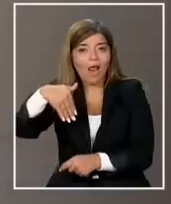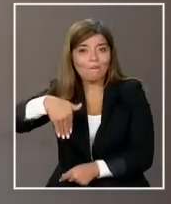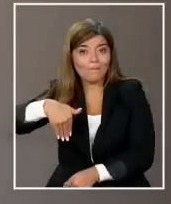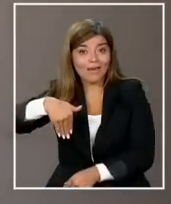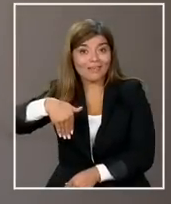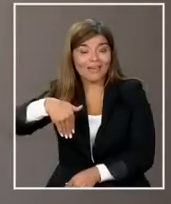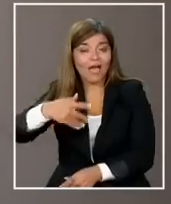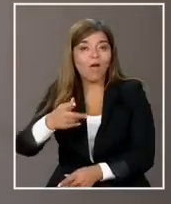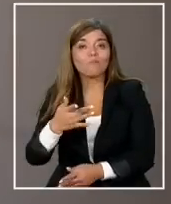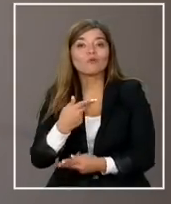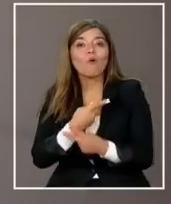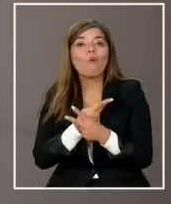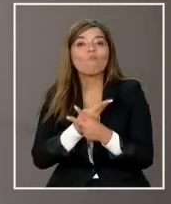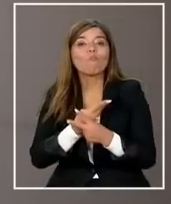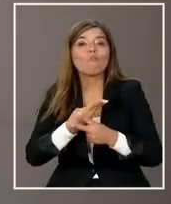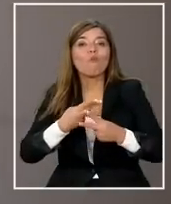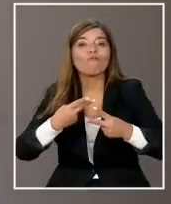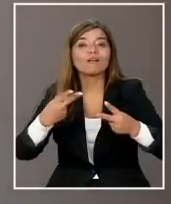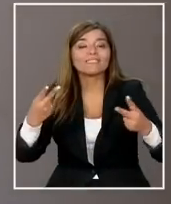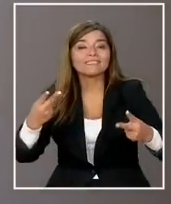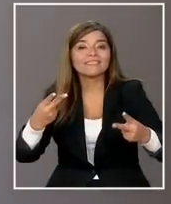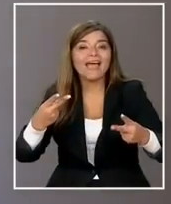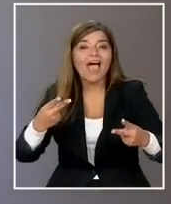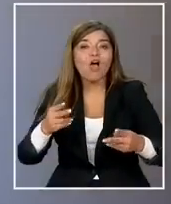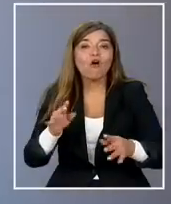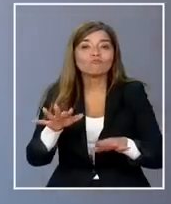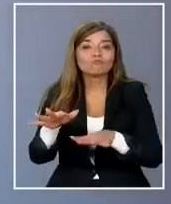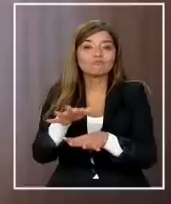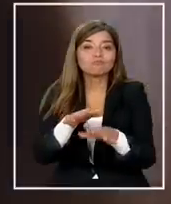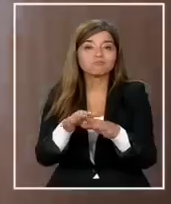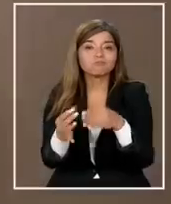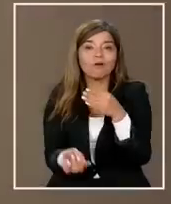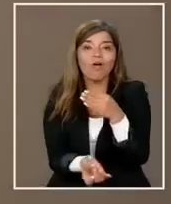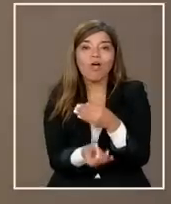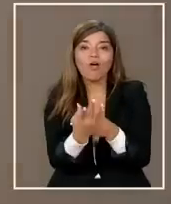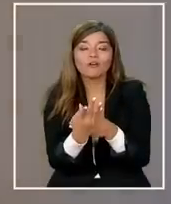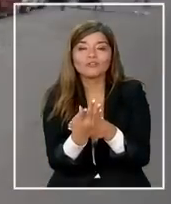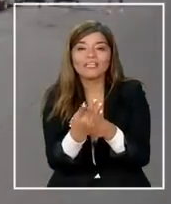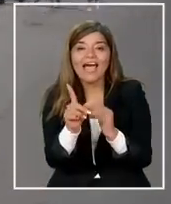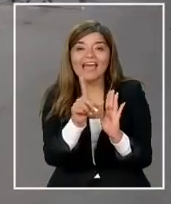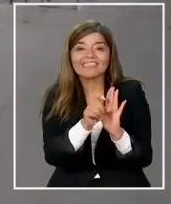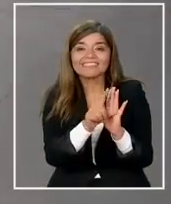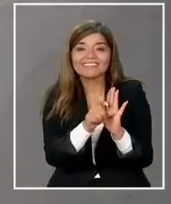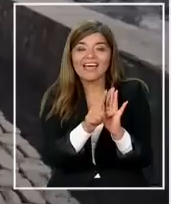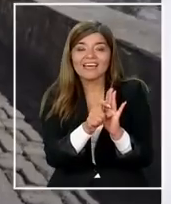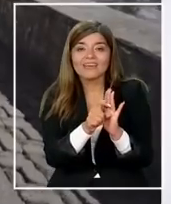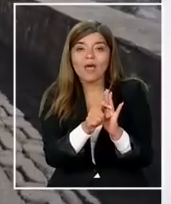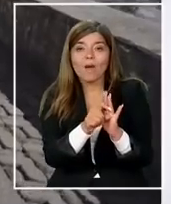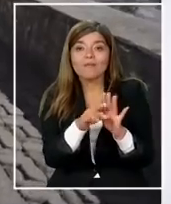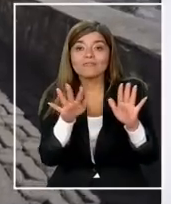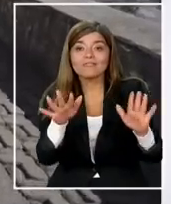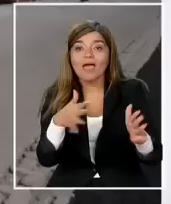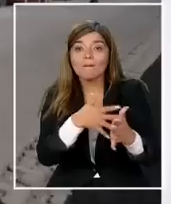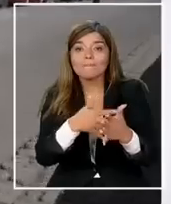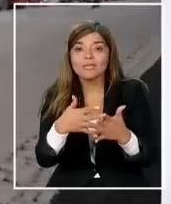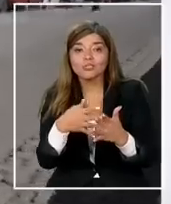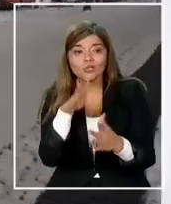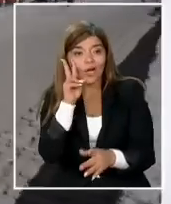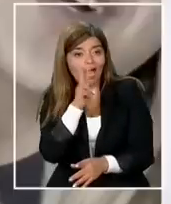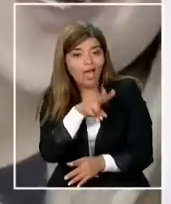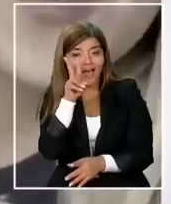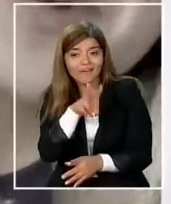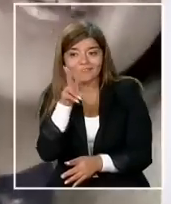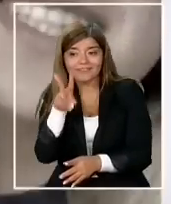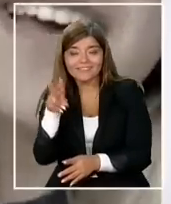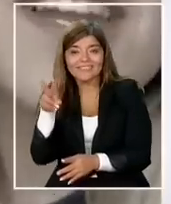Sur por concepto de publicidad, menciones o contenidos subidos a su cuenta de Instagram, donde acumula 10 millones de